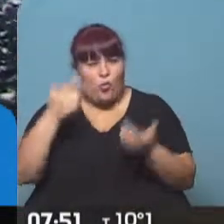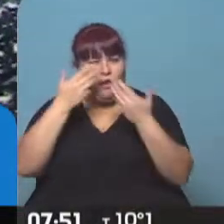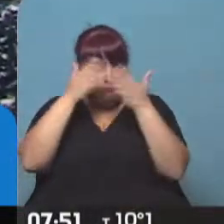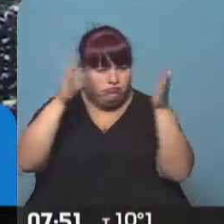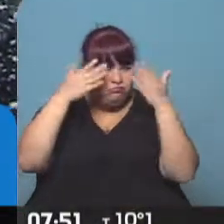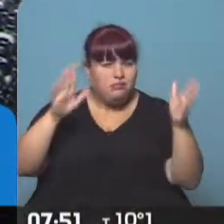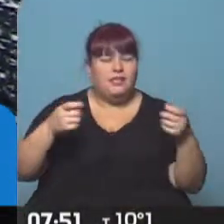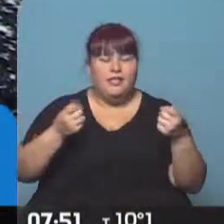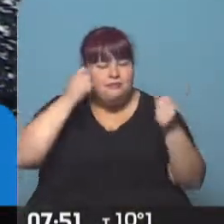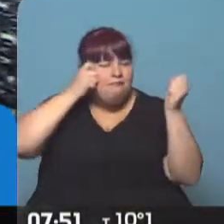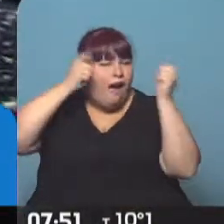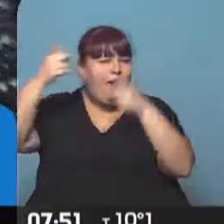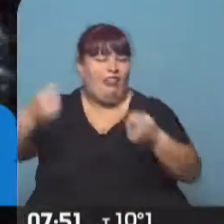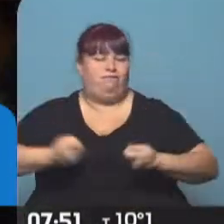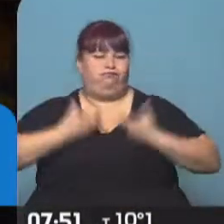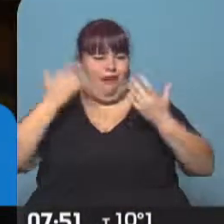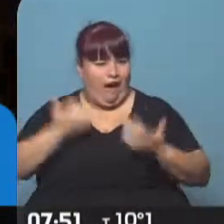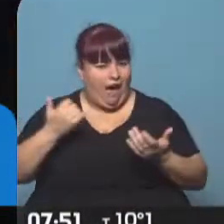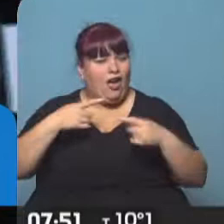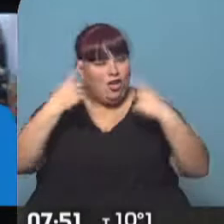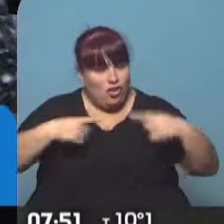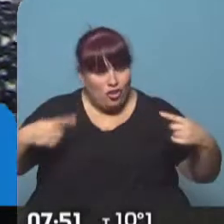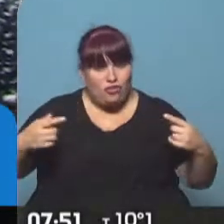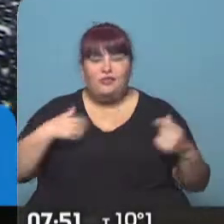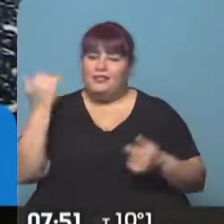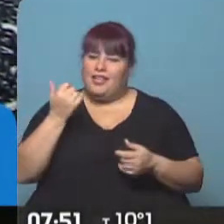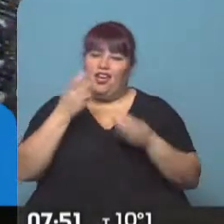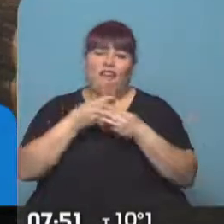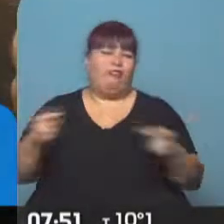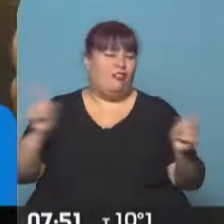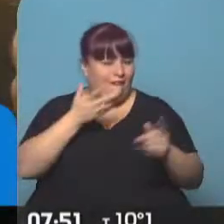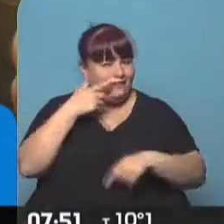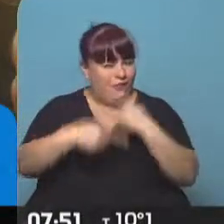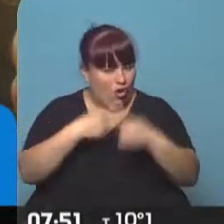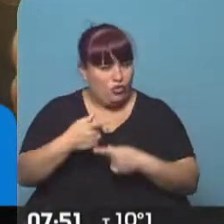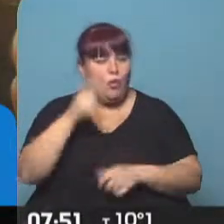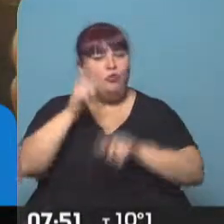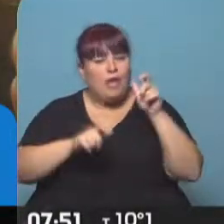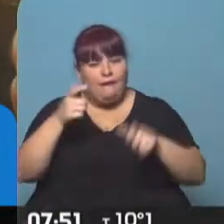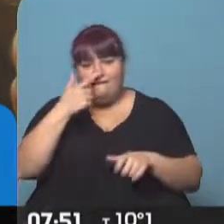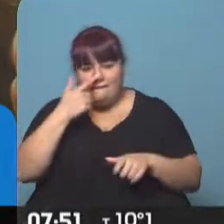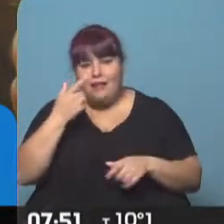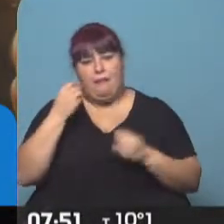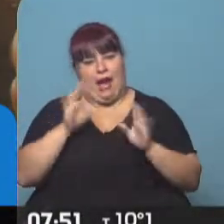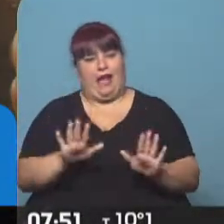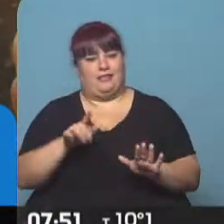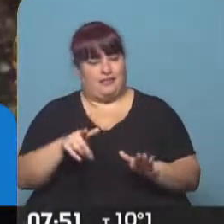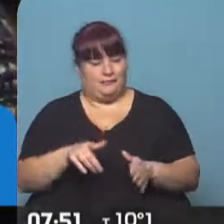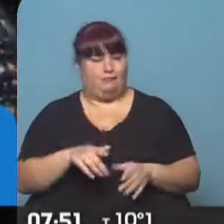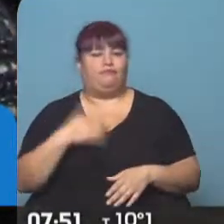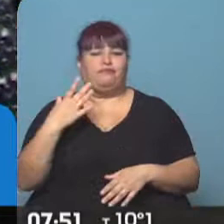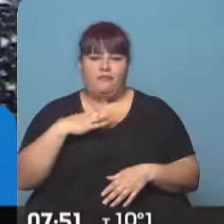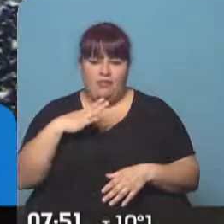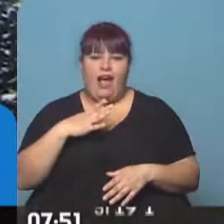mundos, estimula la imaginación. Bueno, todo eso queremos que no se pierda, y hay mucha gente interesada en que así sea. Hacen